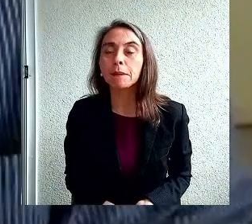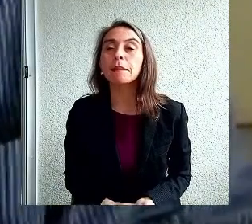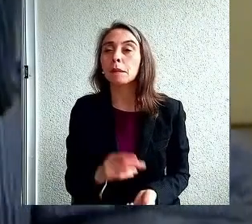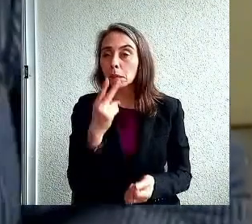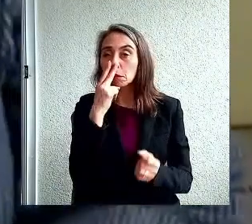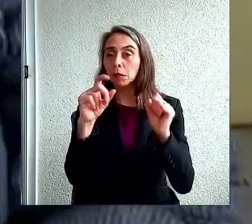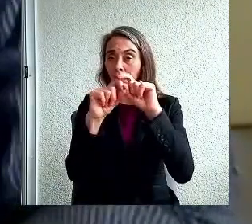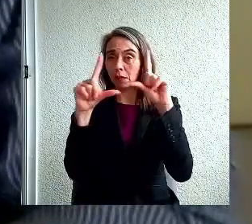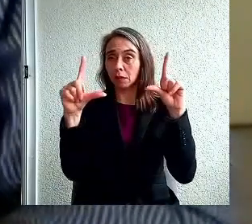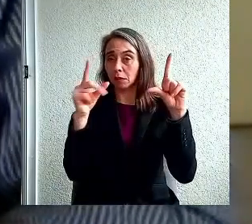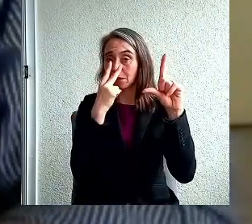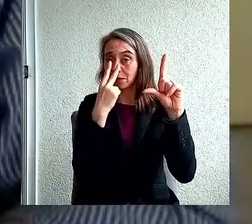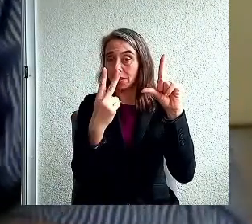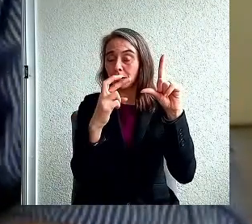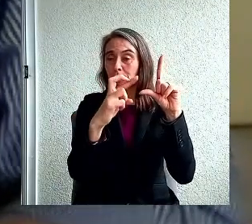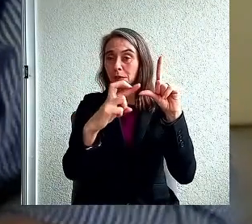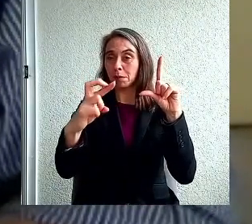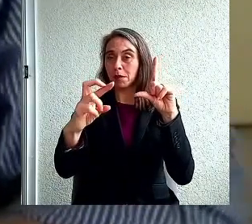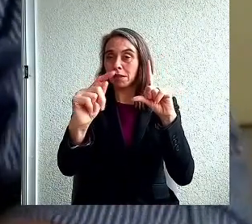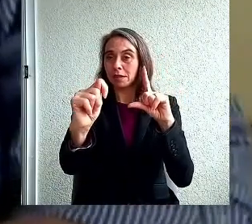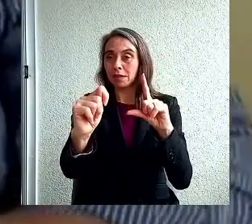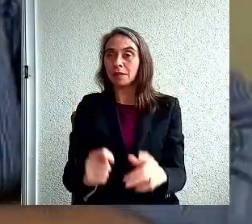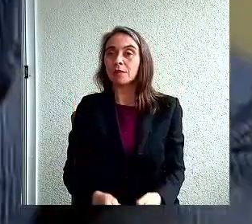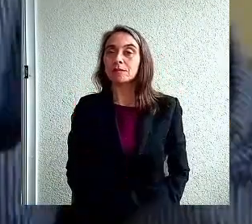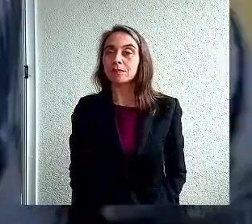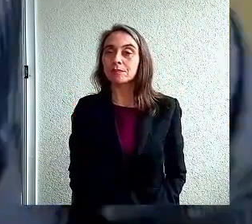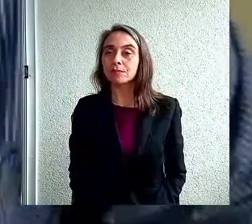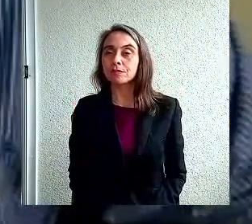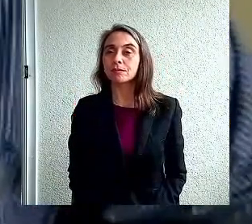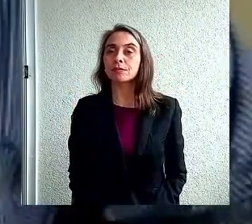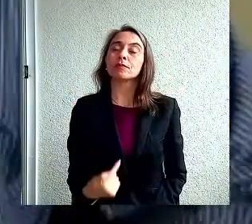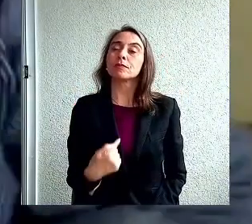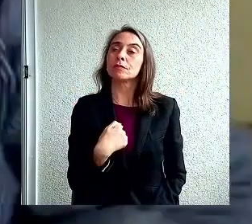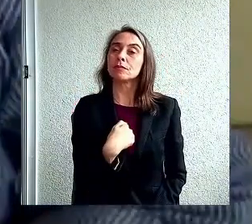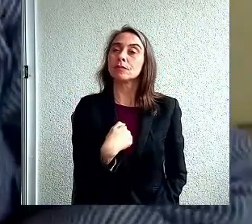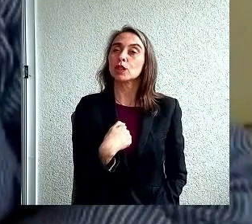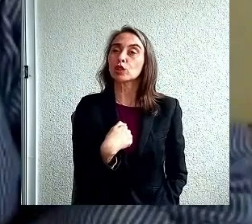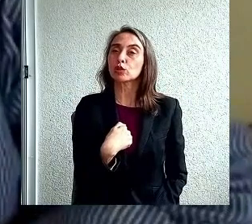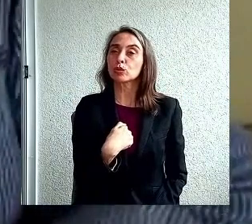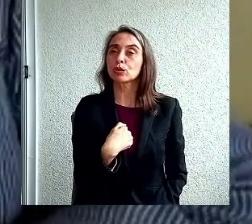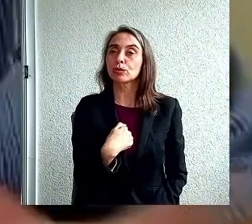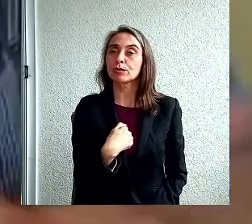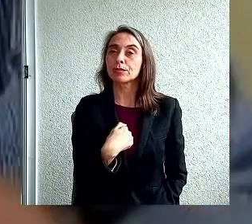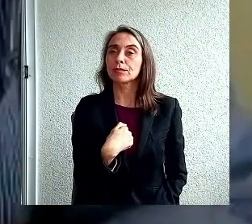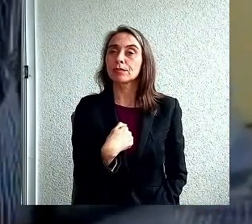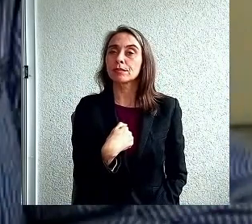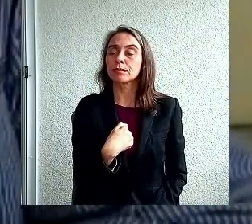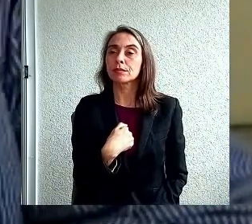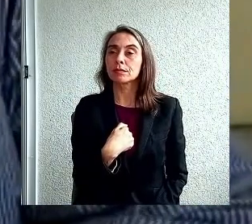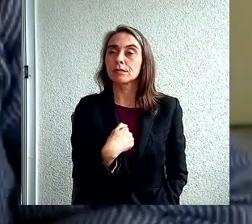Yo básicamente tengo riesgos, amenazas y desafíos de este cambio climático.